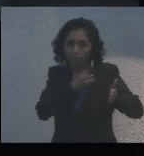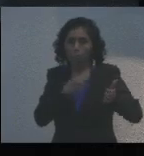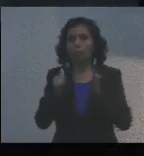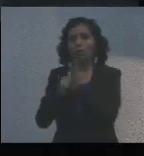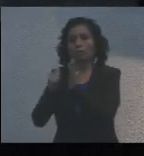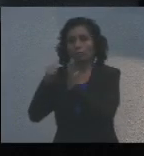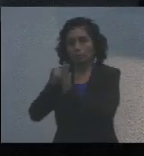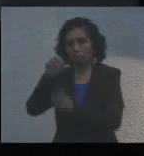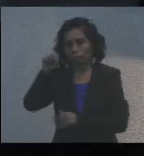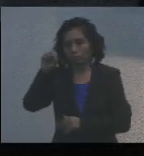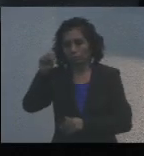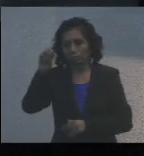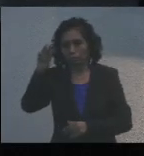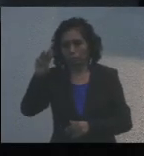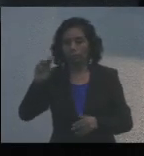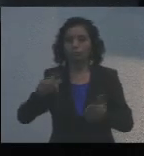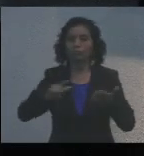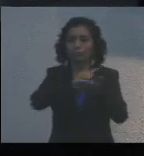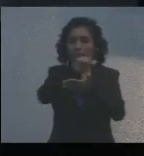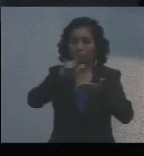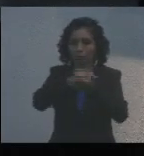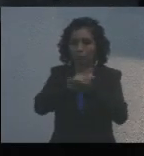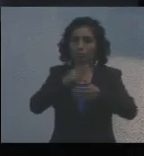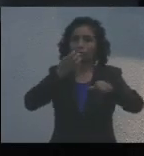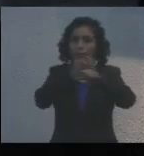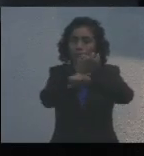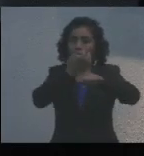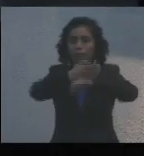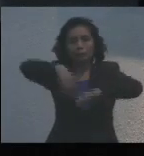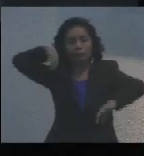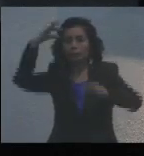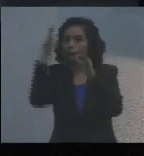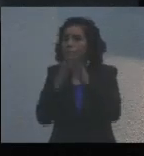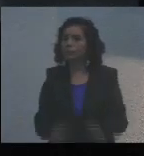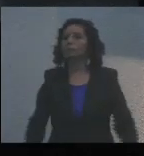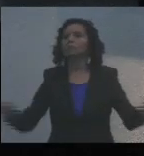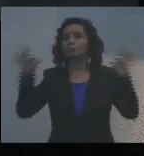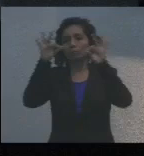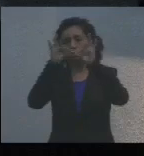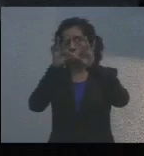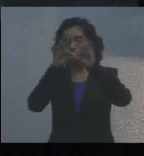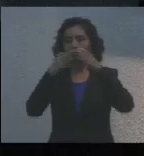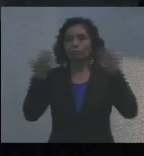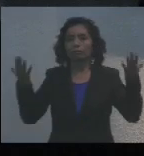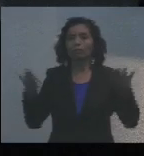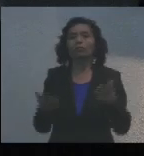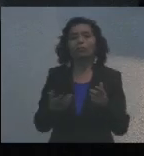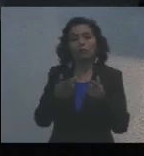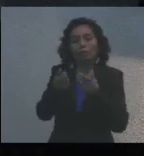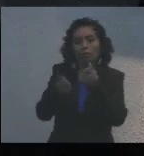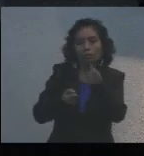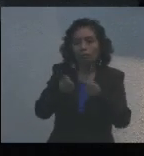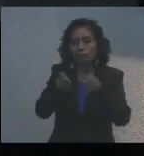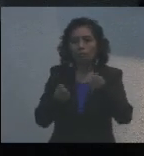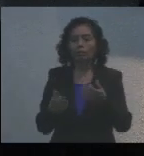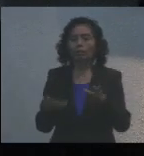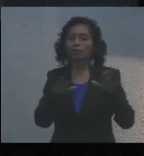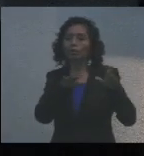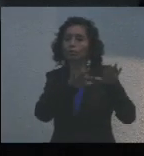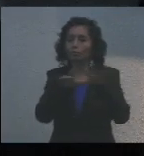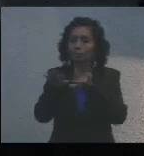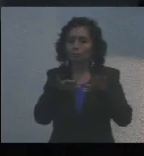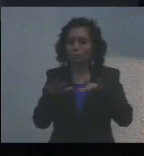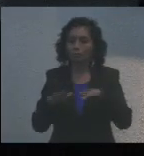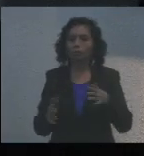artículo 66 de nuestra Constitución Estatal, es fundamental en nuestra democracia al rendir cuentas y presentar por escrito la situación